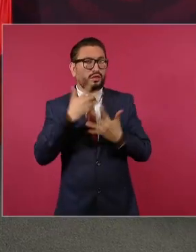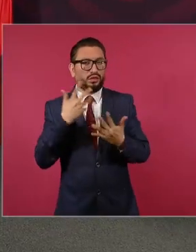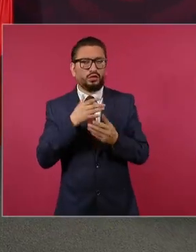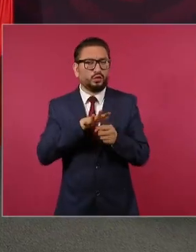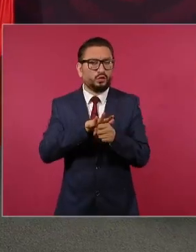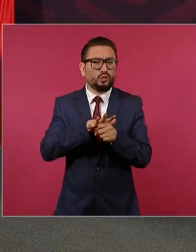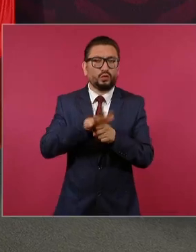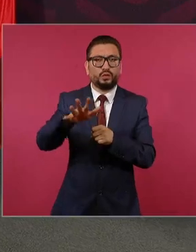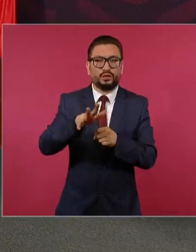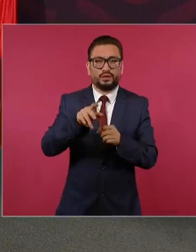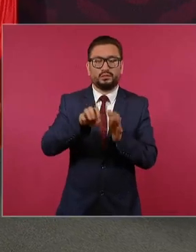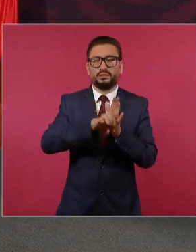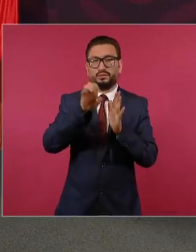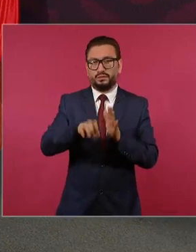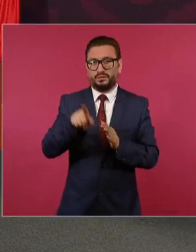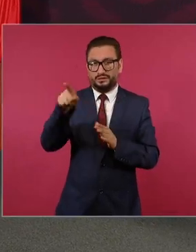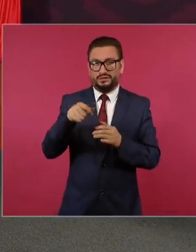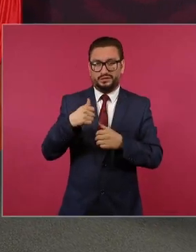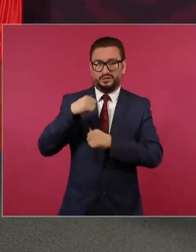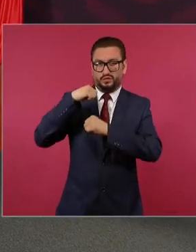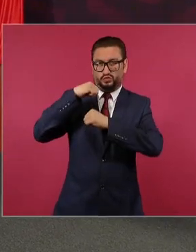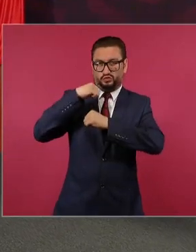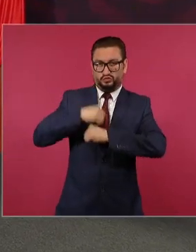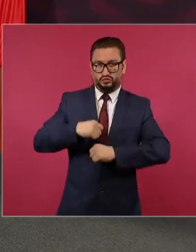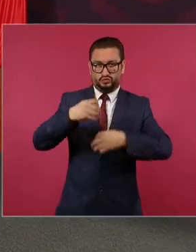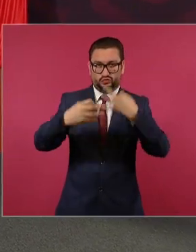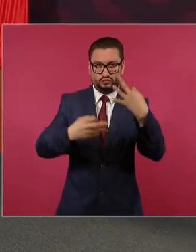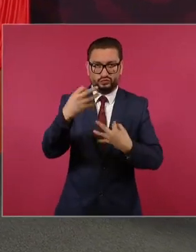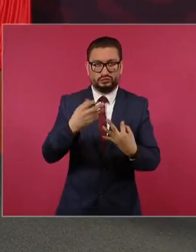la del Poder Judicial.